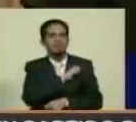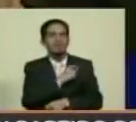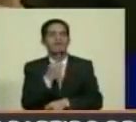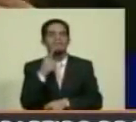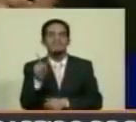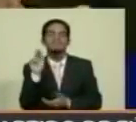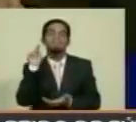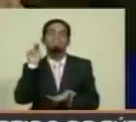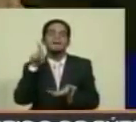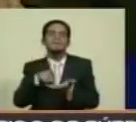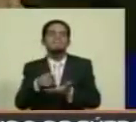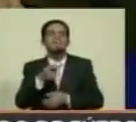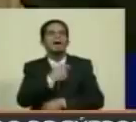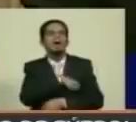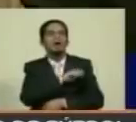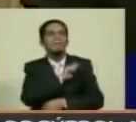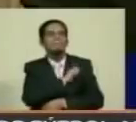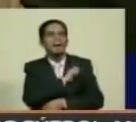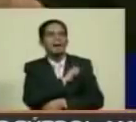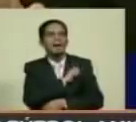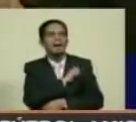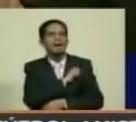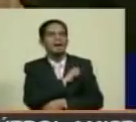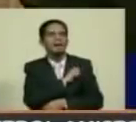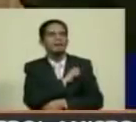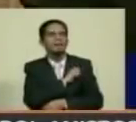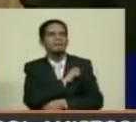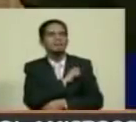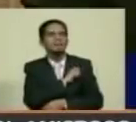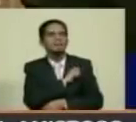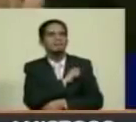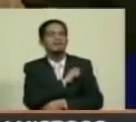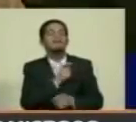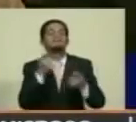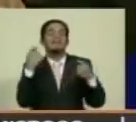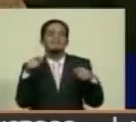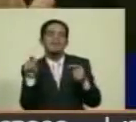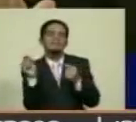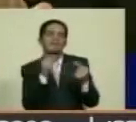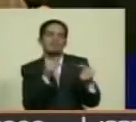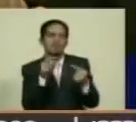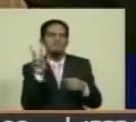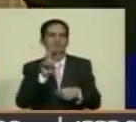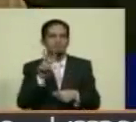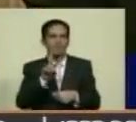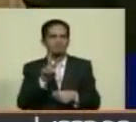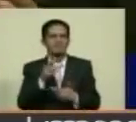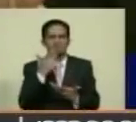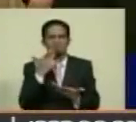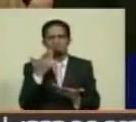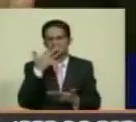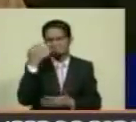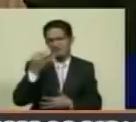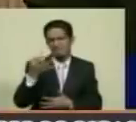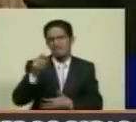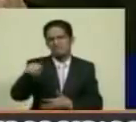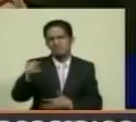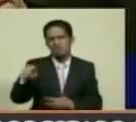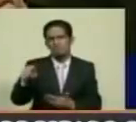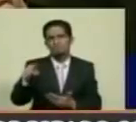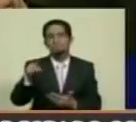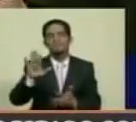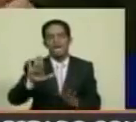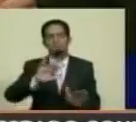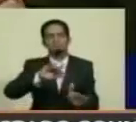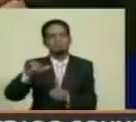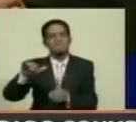participación de España en un eventual intento de diálogo con Venezuela. ¿Esto es así? ¿Lo podemos confirmar? Por otro lado,